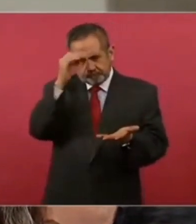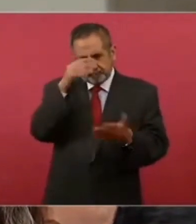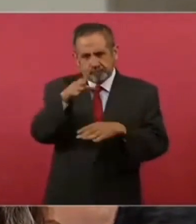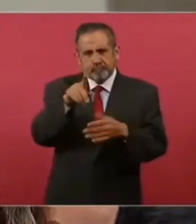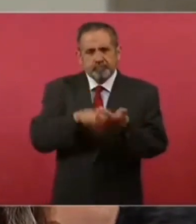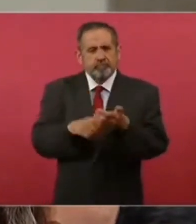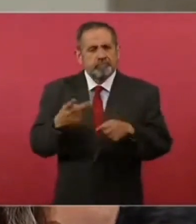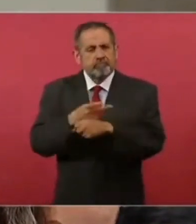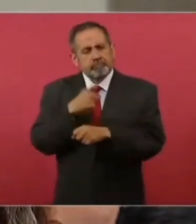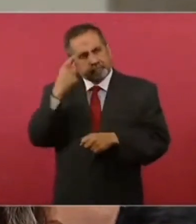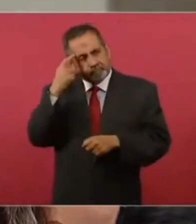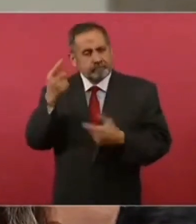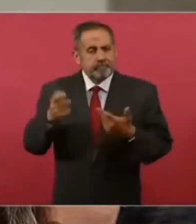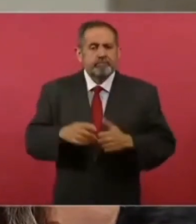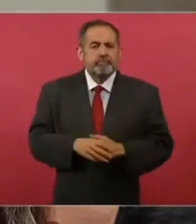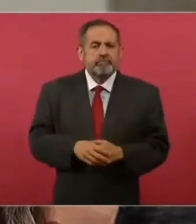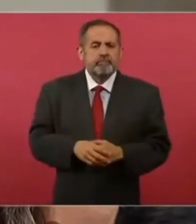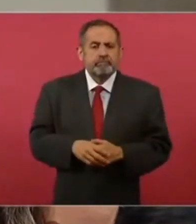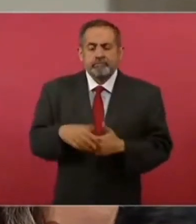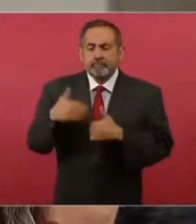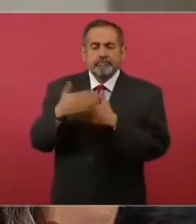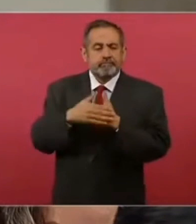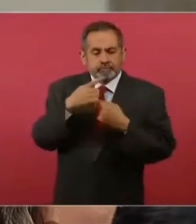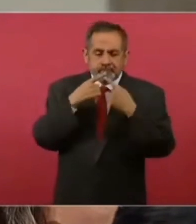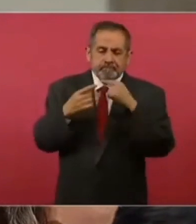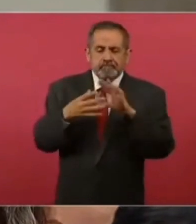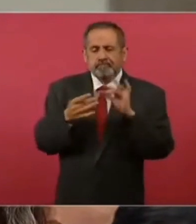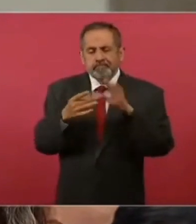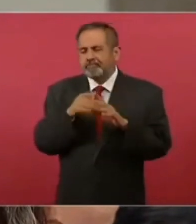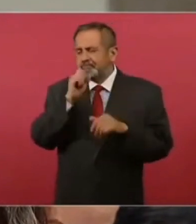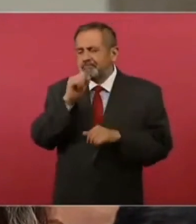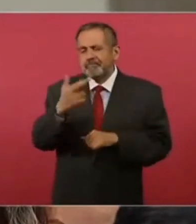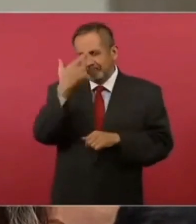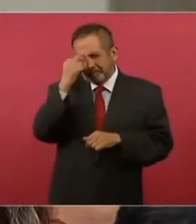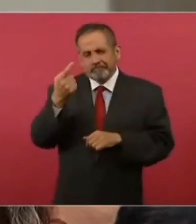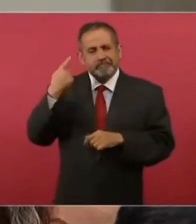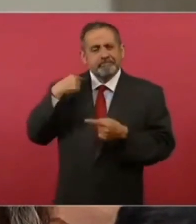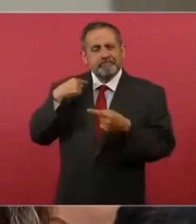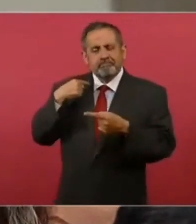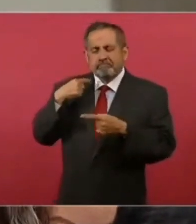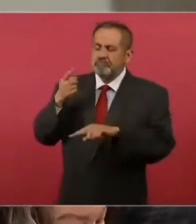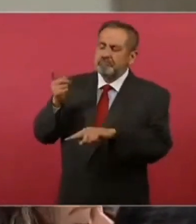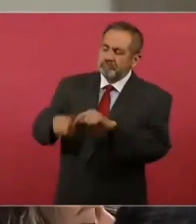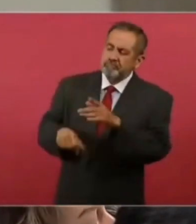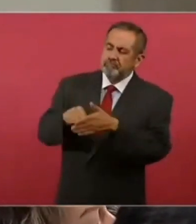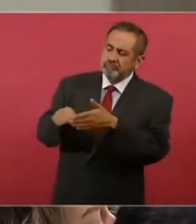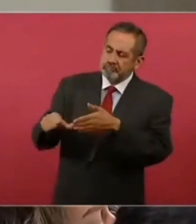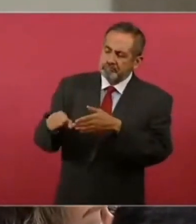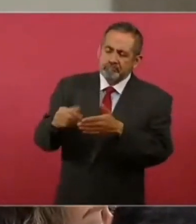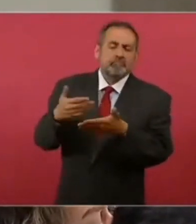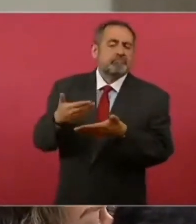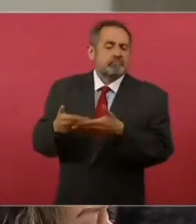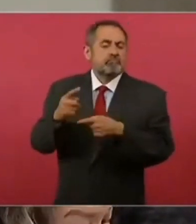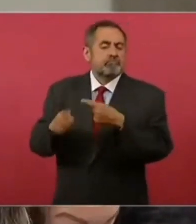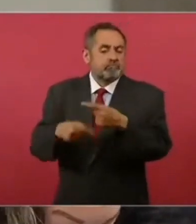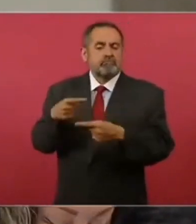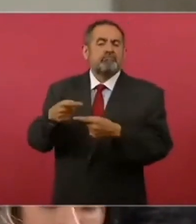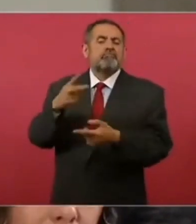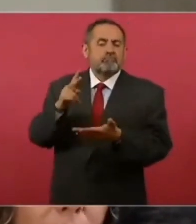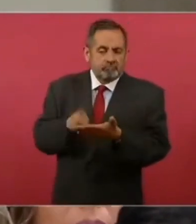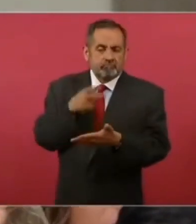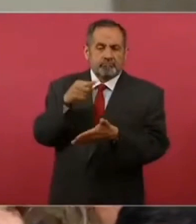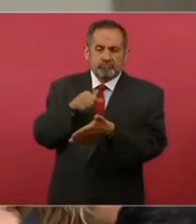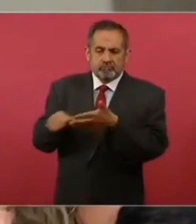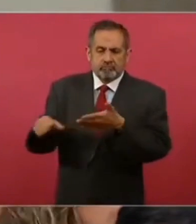esto qué expectativa tiene ya que van a argumentar lo mismo que se argumentó para el primer la primera parte y qué se hará